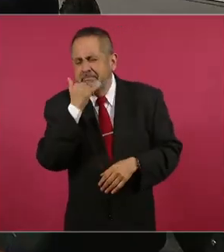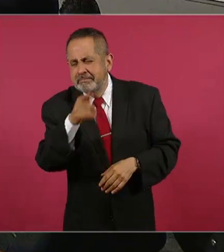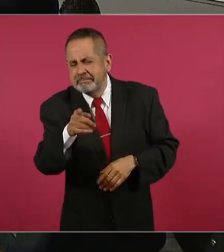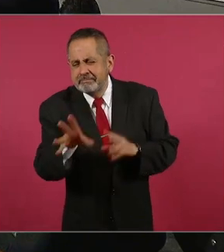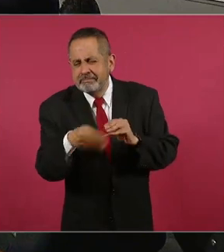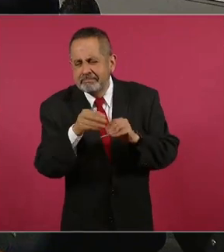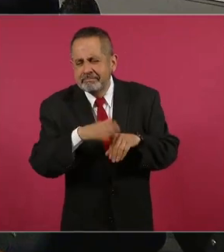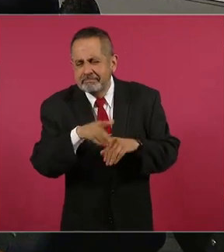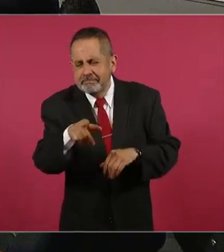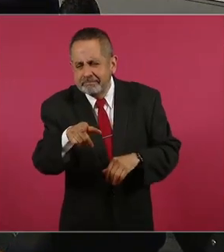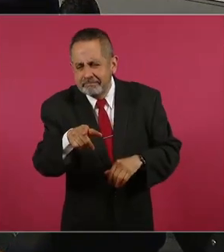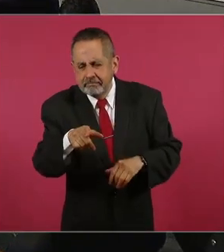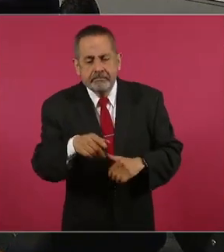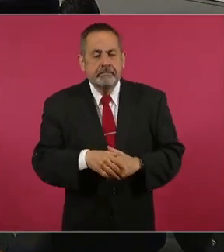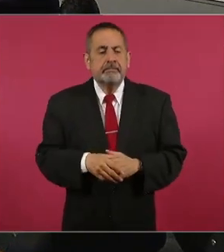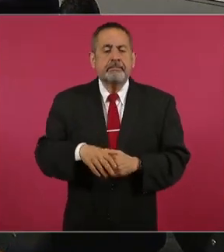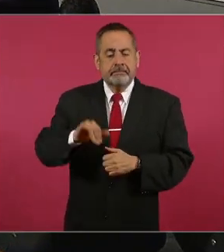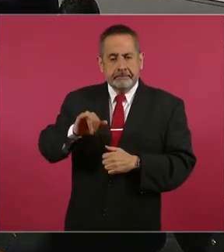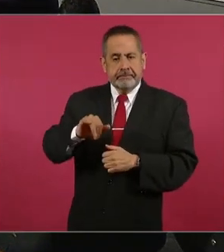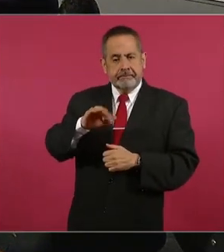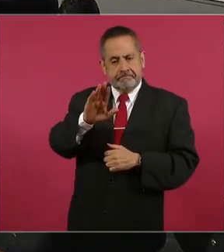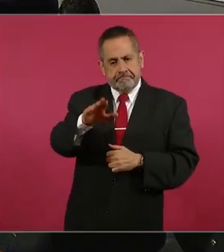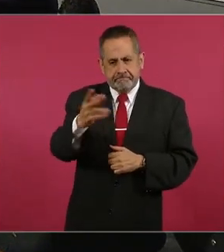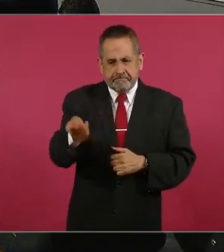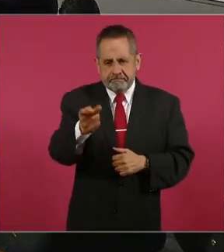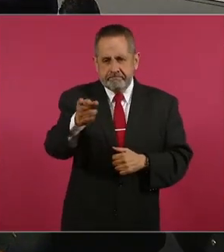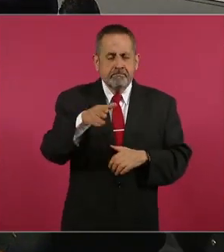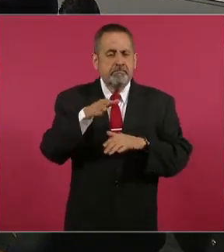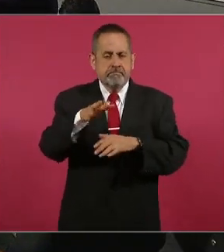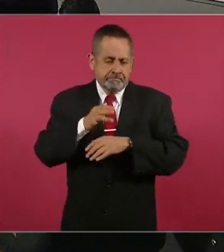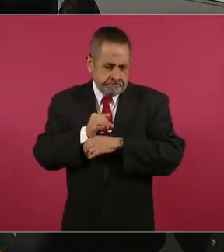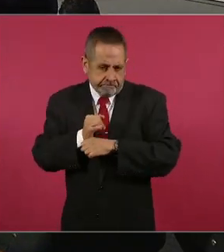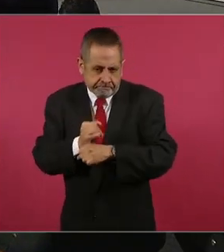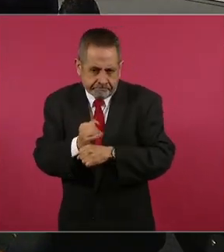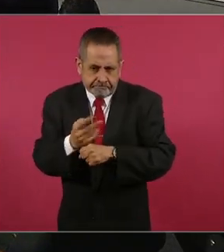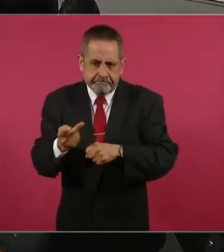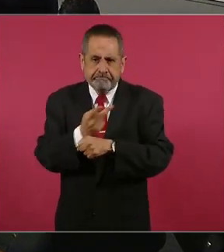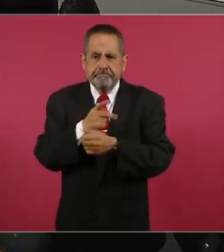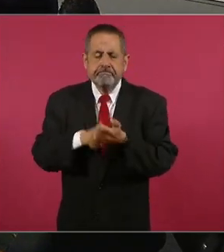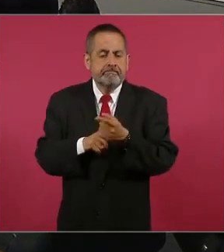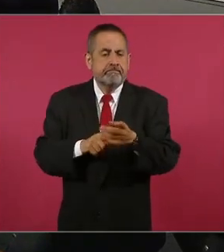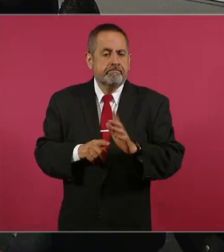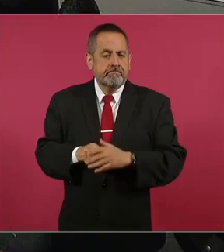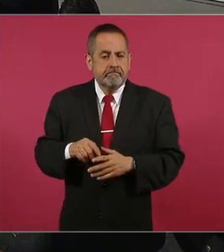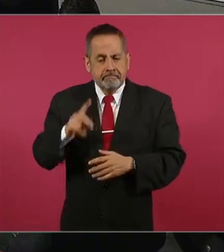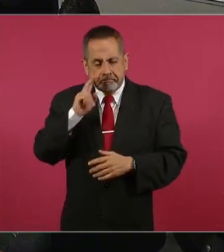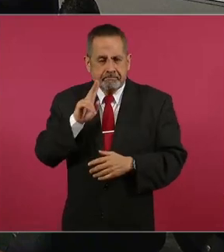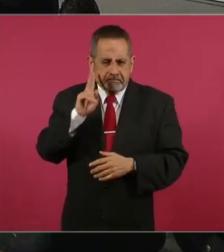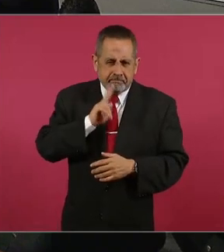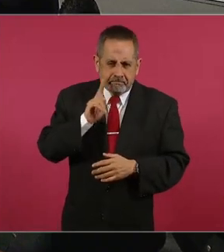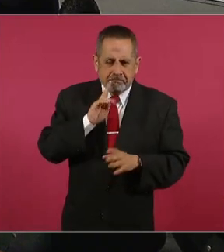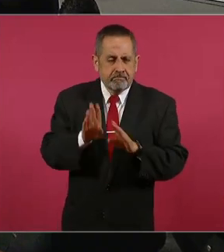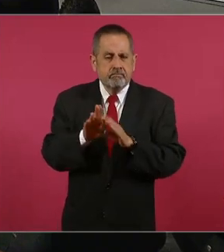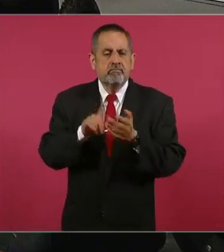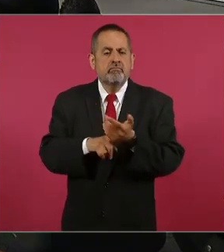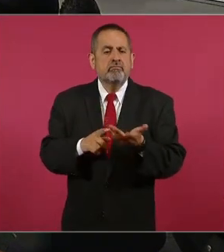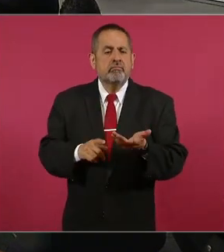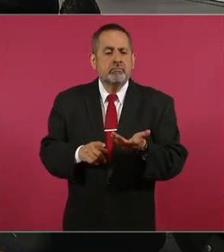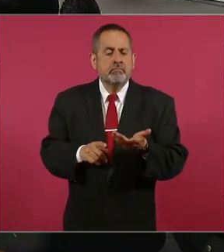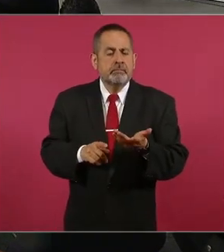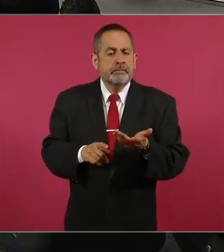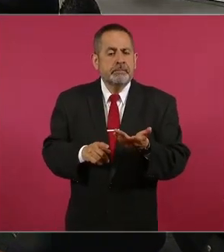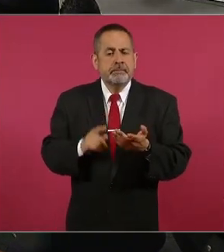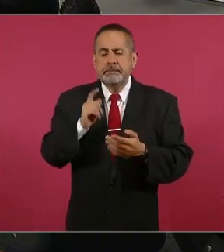Solo preguntarle si en estas líneas de investigación justo se va a verificar o a tener como